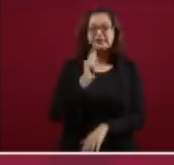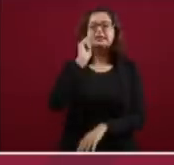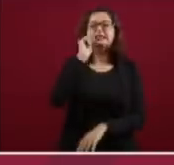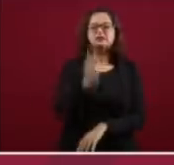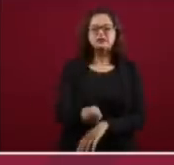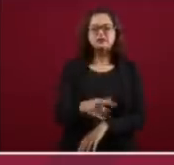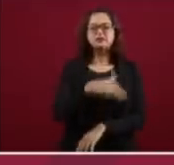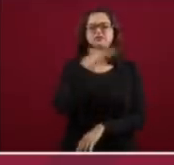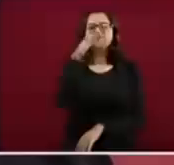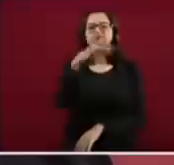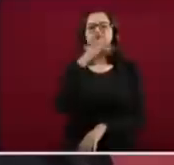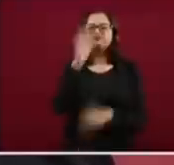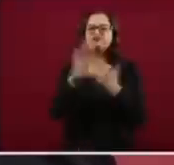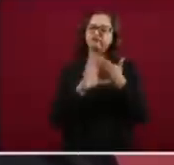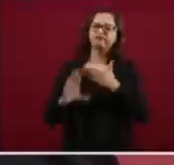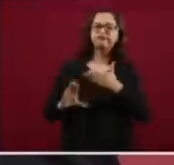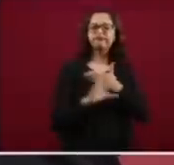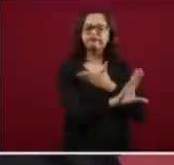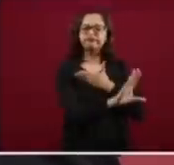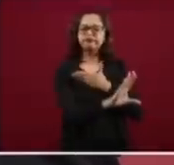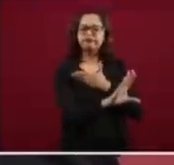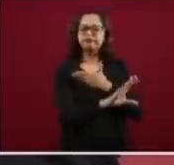y acabar con la corrupción